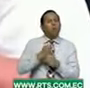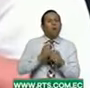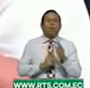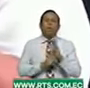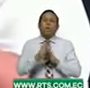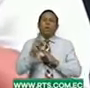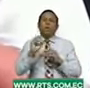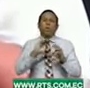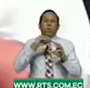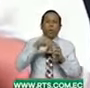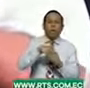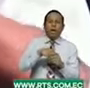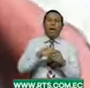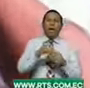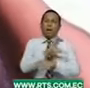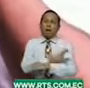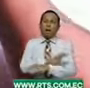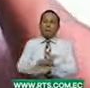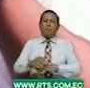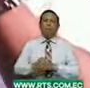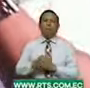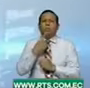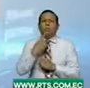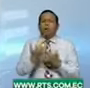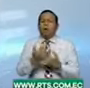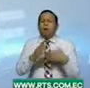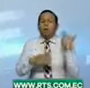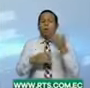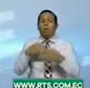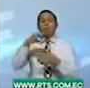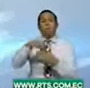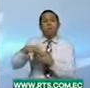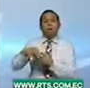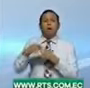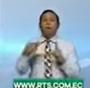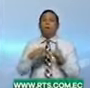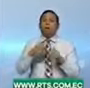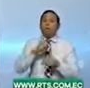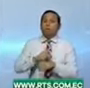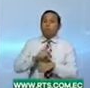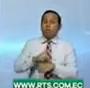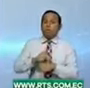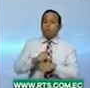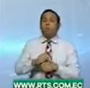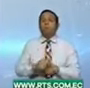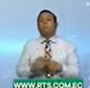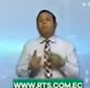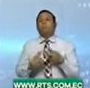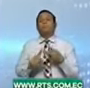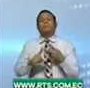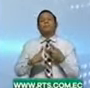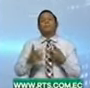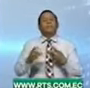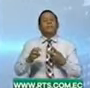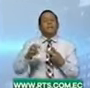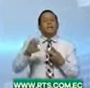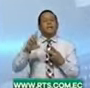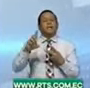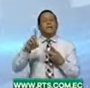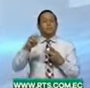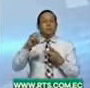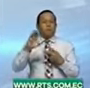momento que se respete lo que el pueblo diga en las urnas. El médico y docente universitario Ecuador Montenegro, candidato a la alcaldía de Guayaquil por